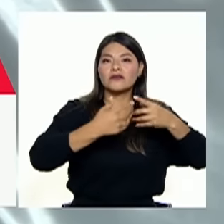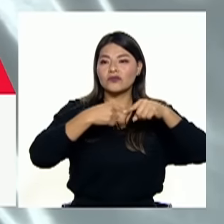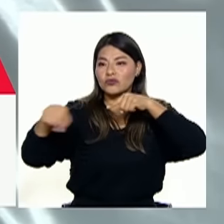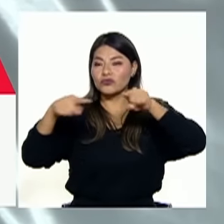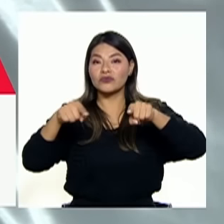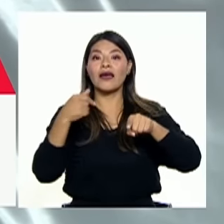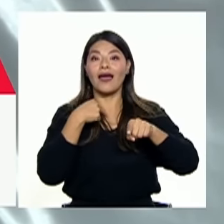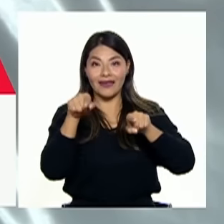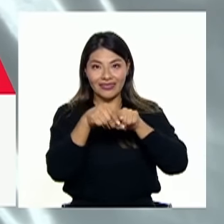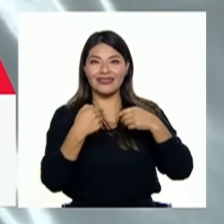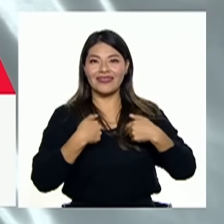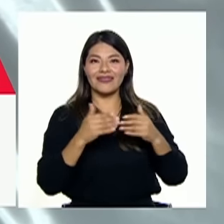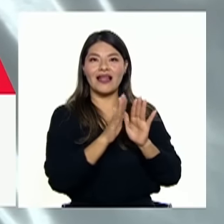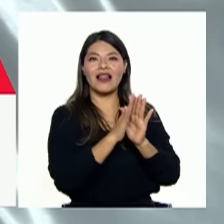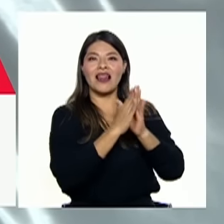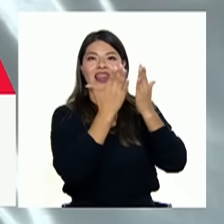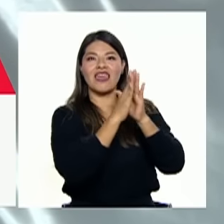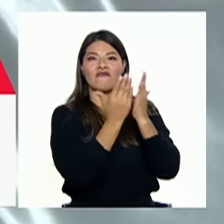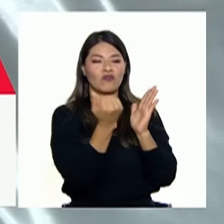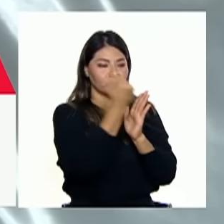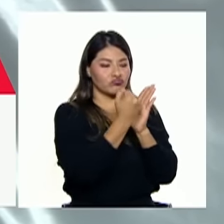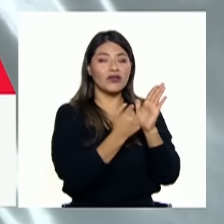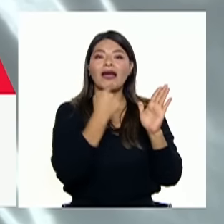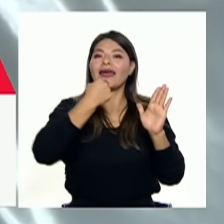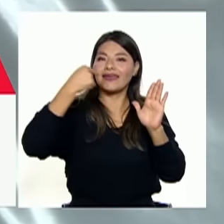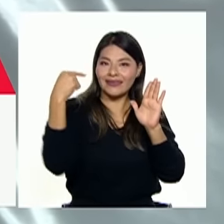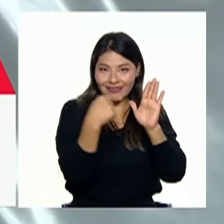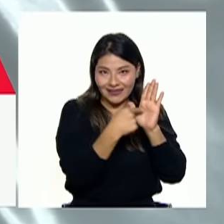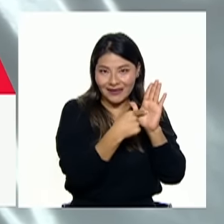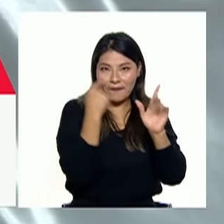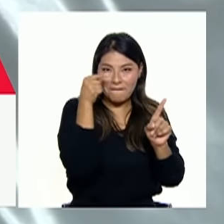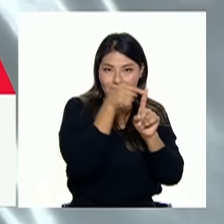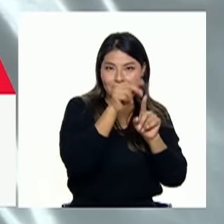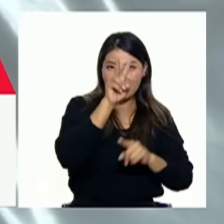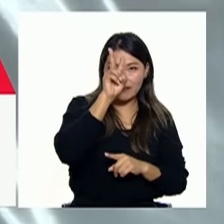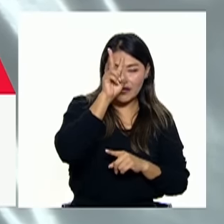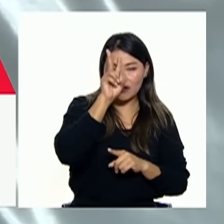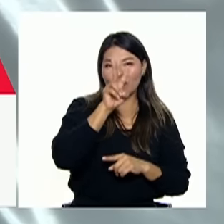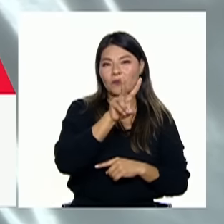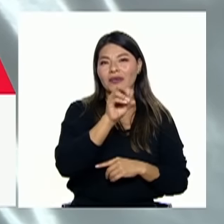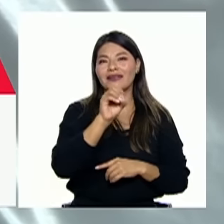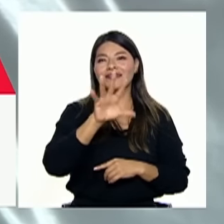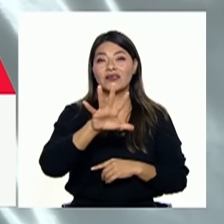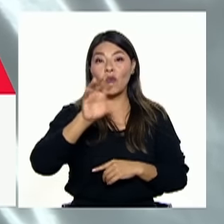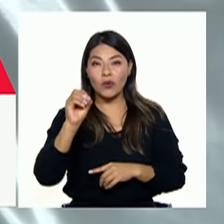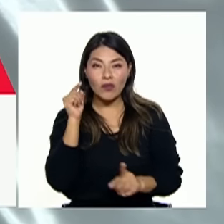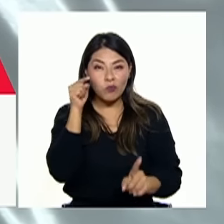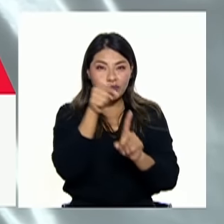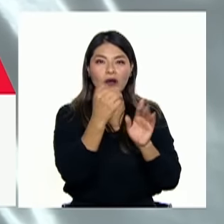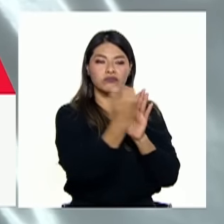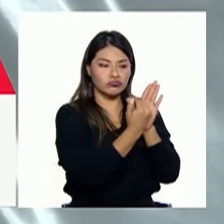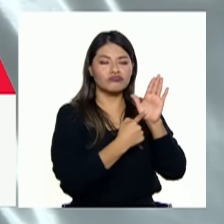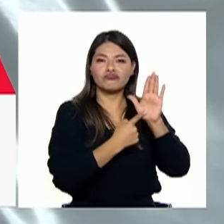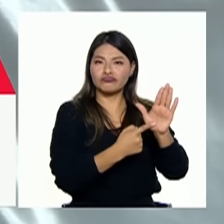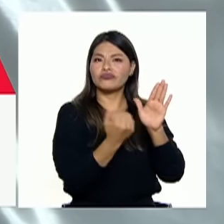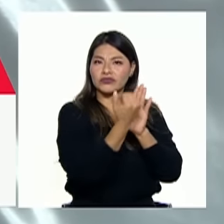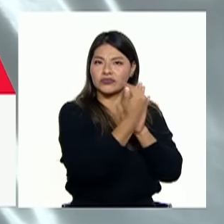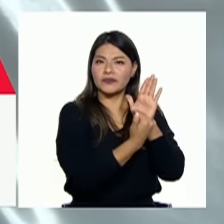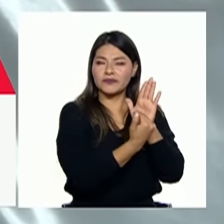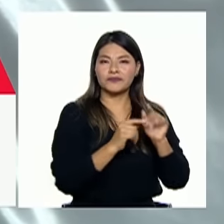nuestro libro Perú Industria 2050. Tercero, que fomentamos el desarrollo de una industria